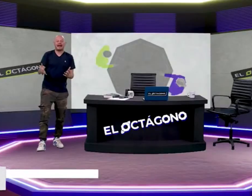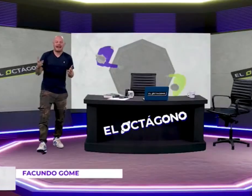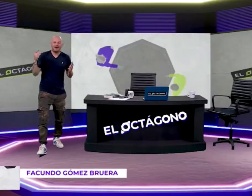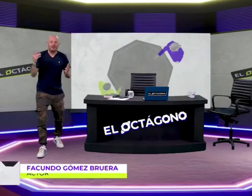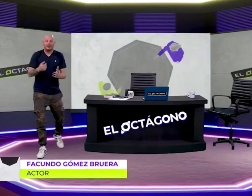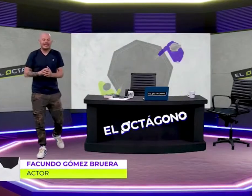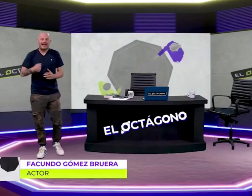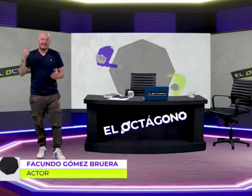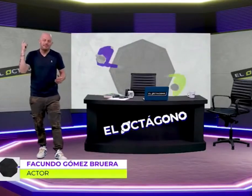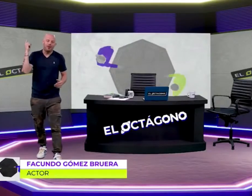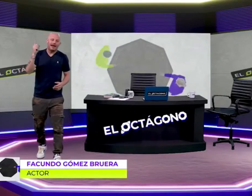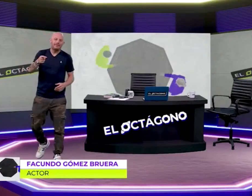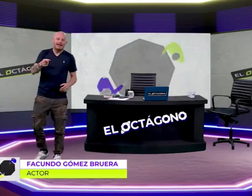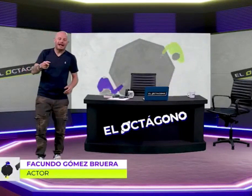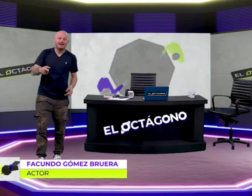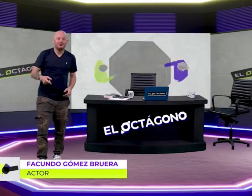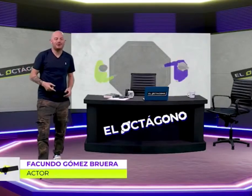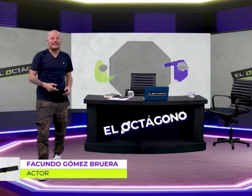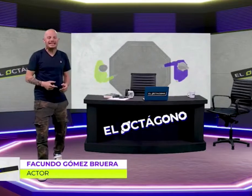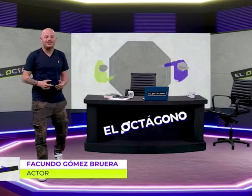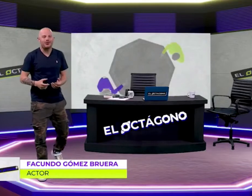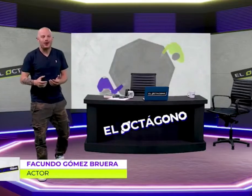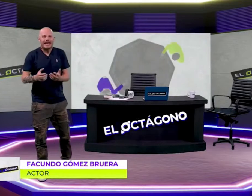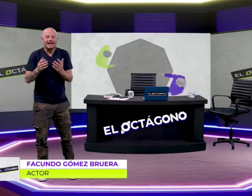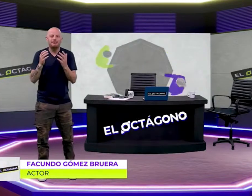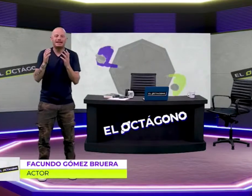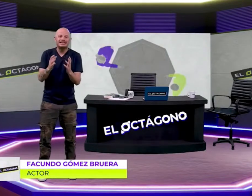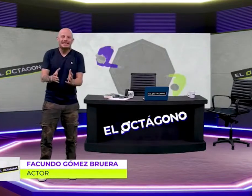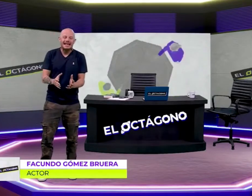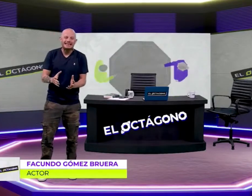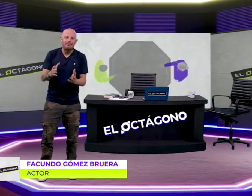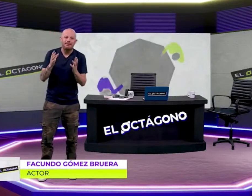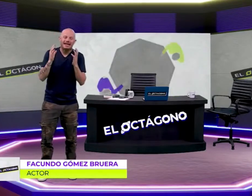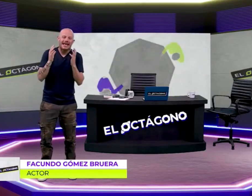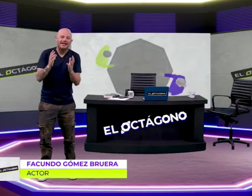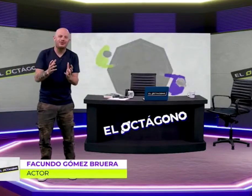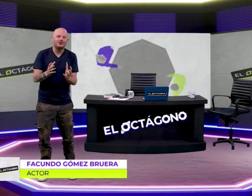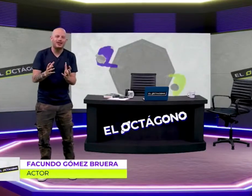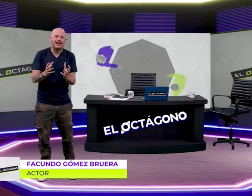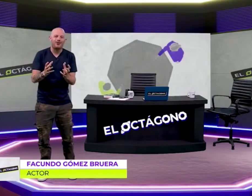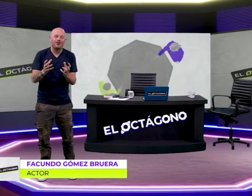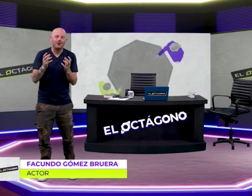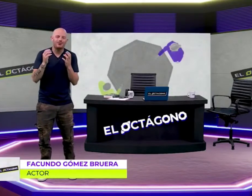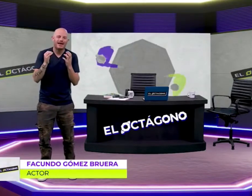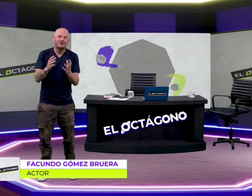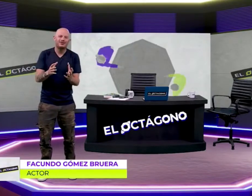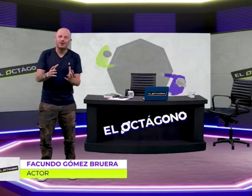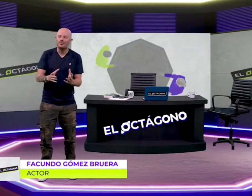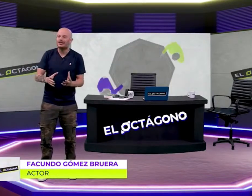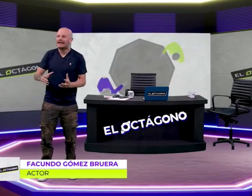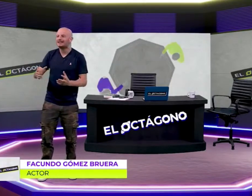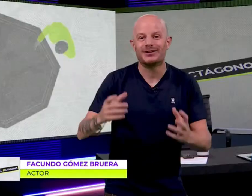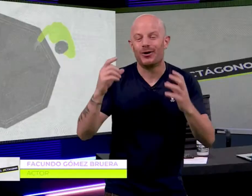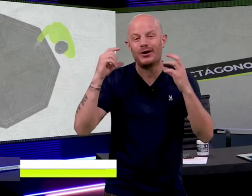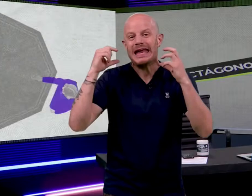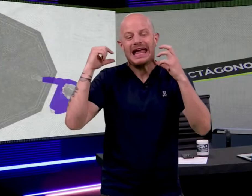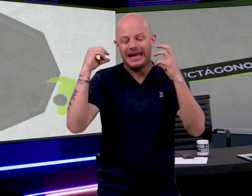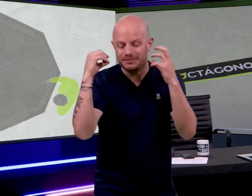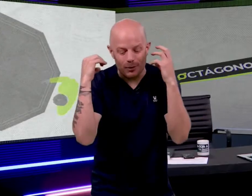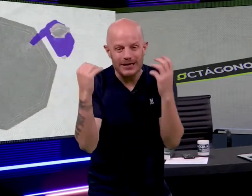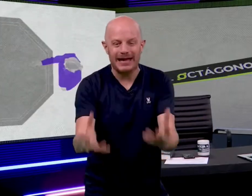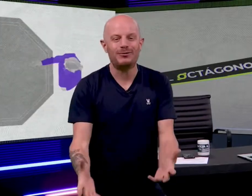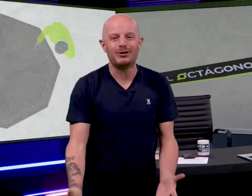Vaya semana complicada y polémica que hemos tenido. El presidente peleándose con los medios de